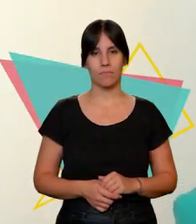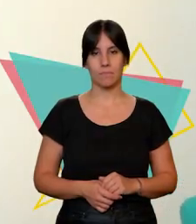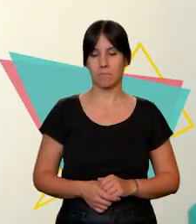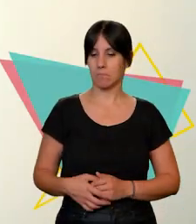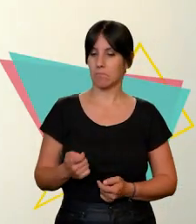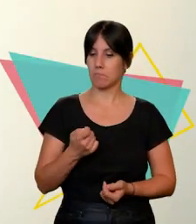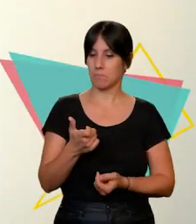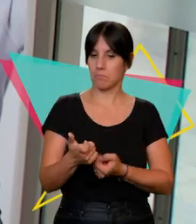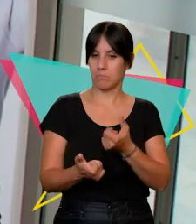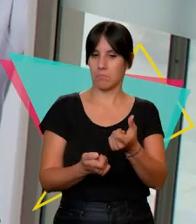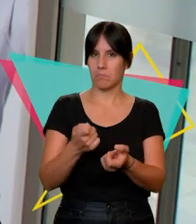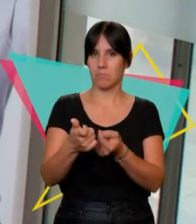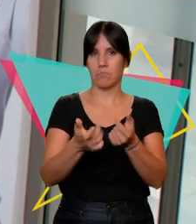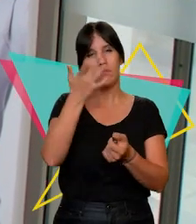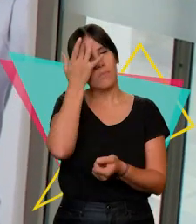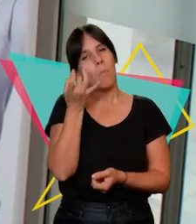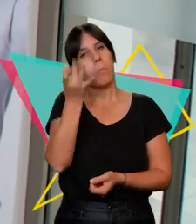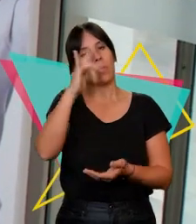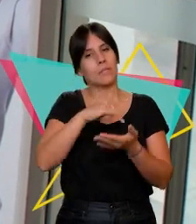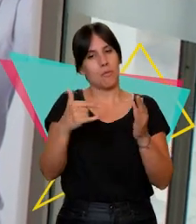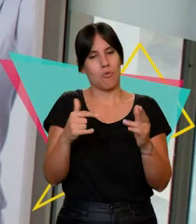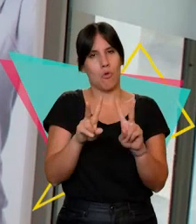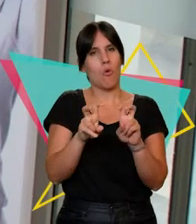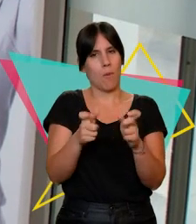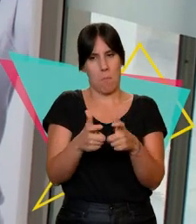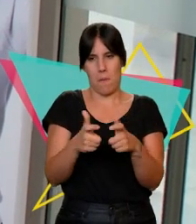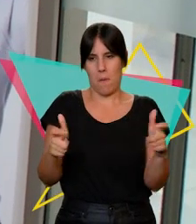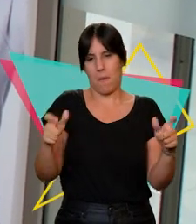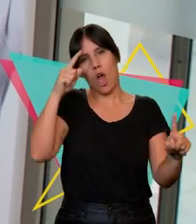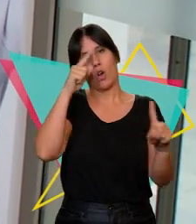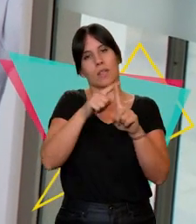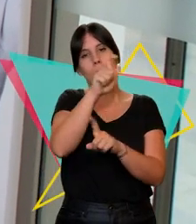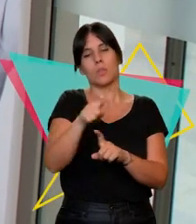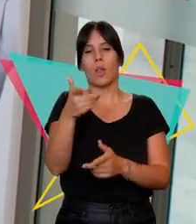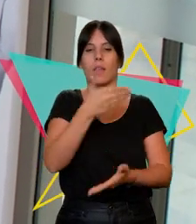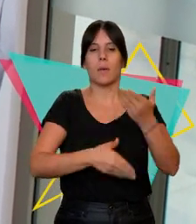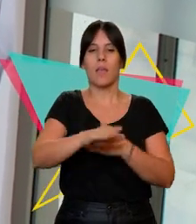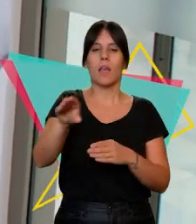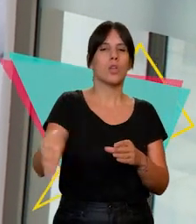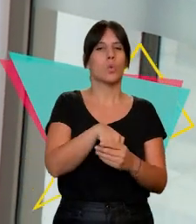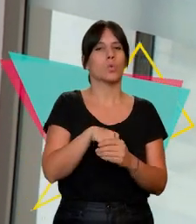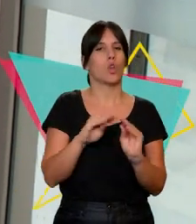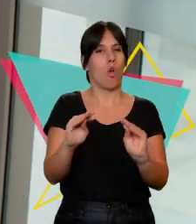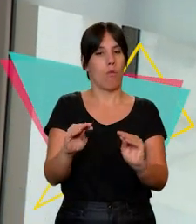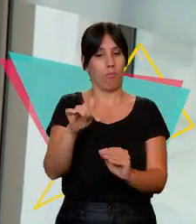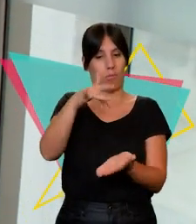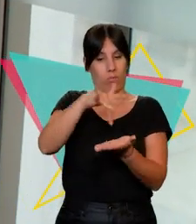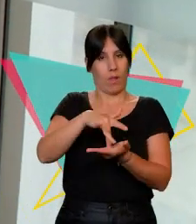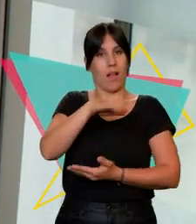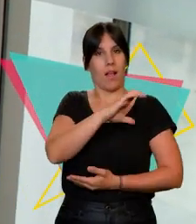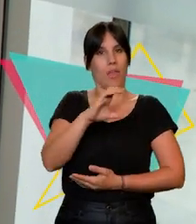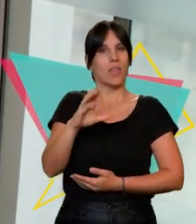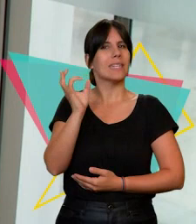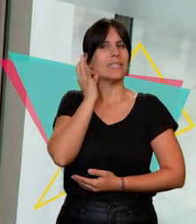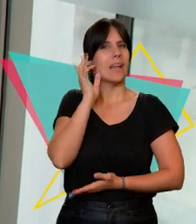Cada vez surgen más innovaciones tecnológicas que buscan hacer posible la inclusión de las personas con discapacidad. Y en Cáceres hay una chica